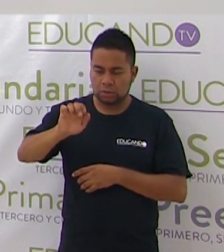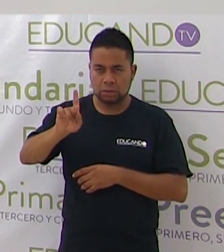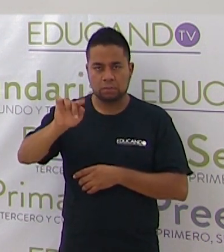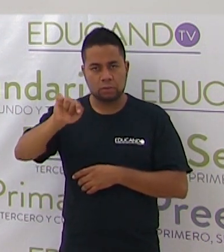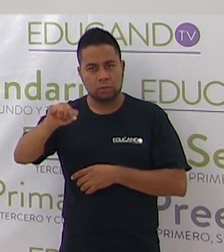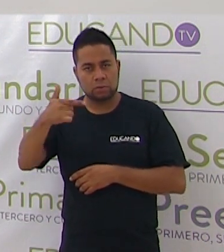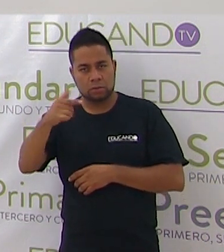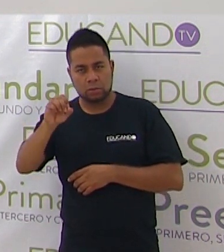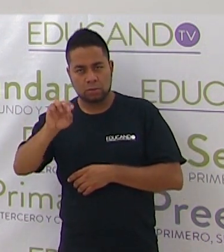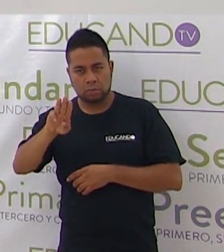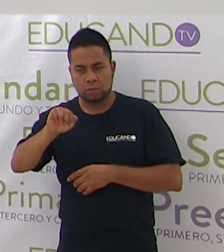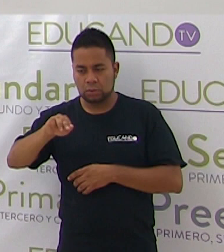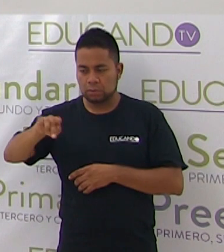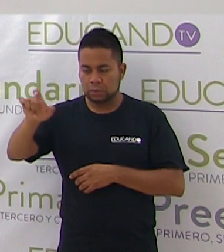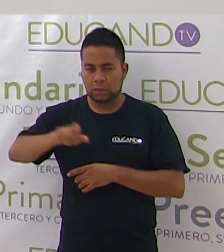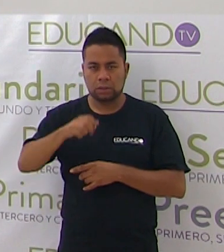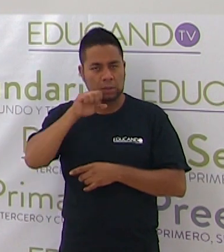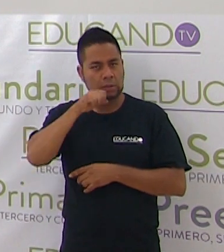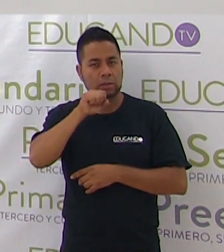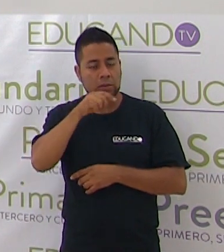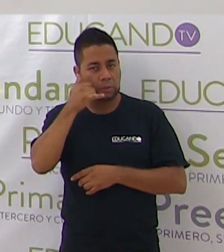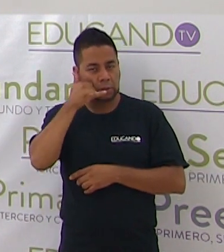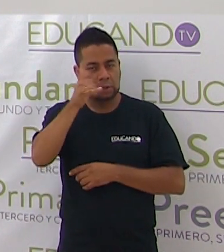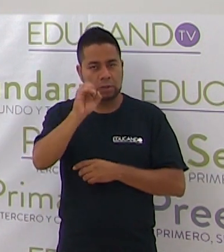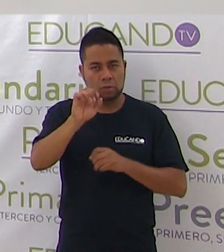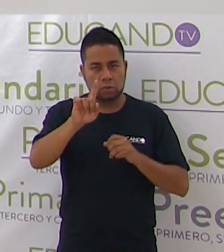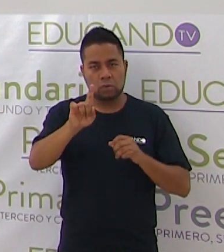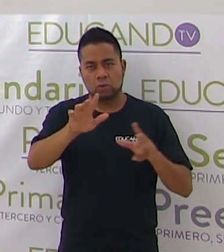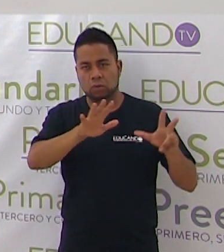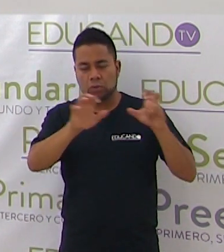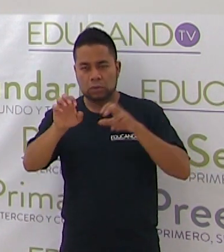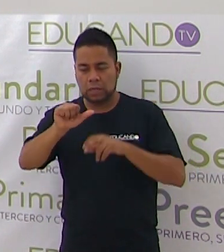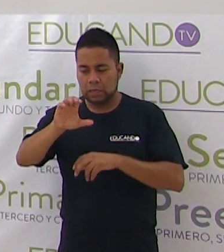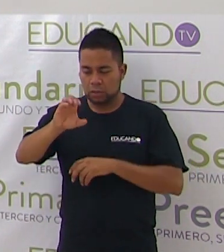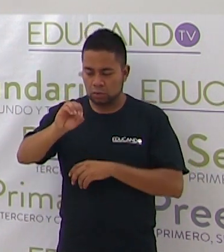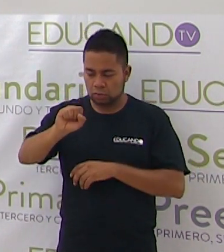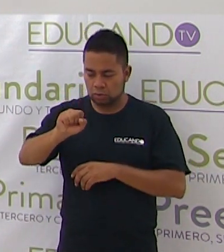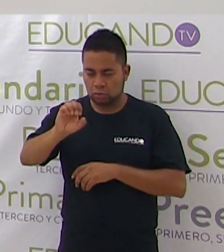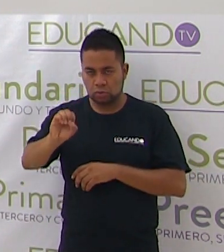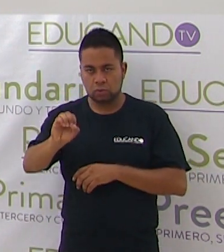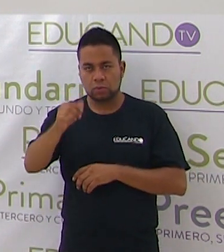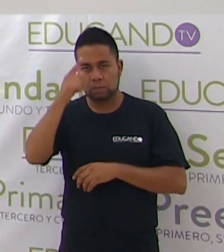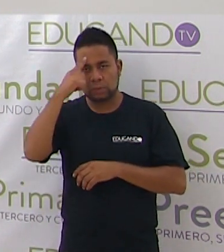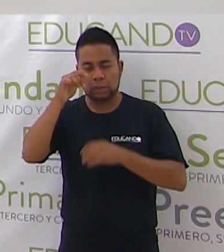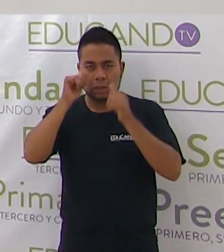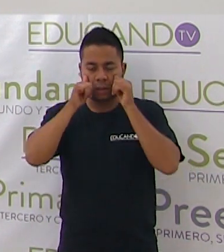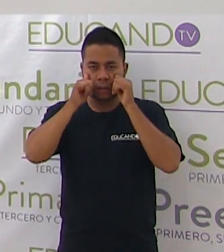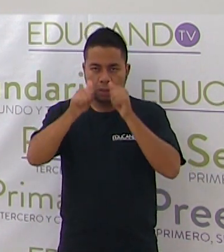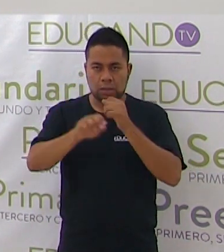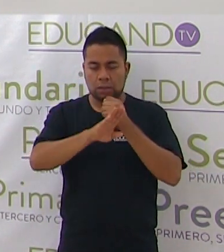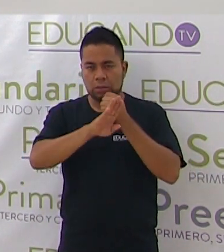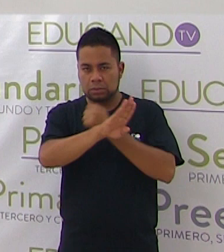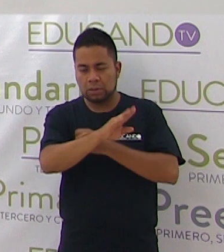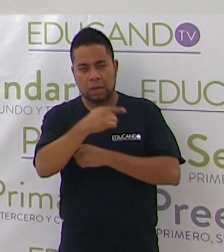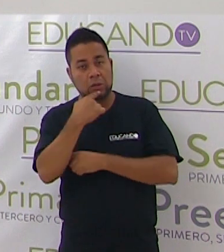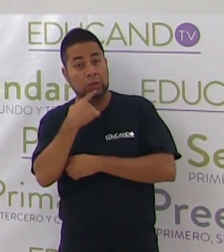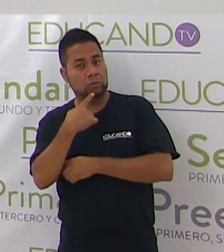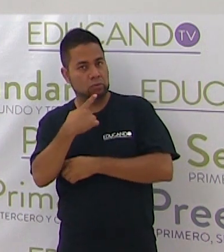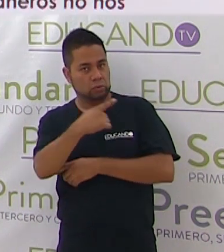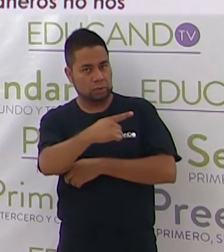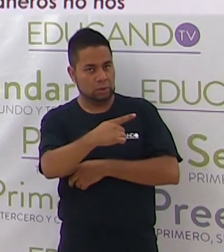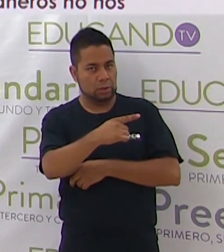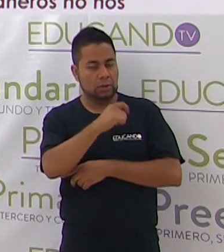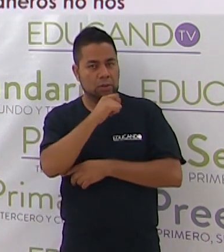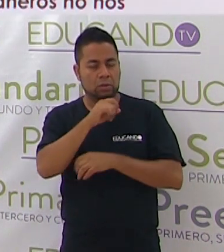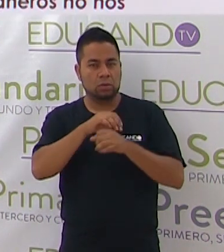www.acosoescolar.cep.gov.mx y la línea telefónica 01800 acoso para atender, prevenir, denunciar y